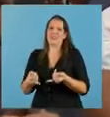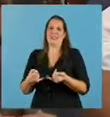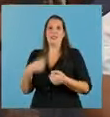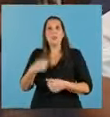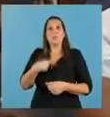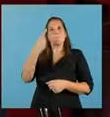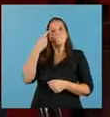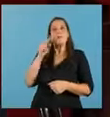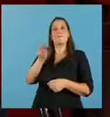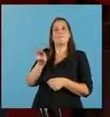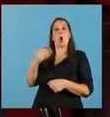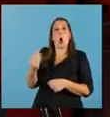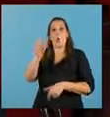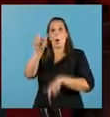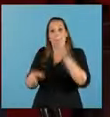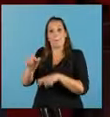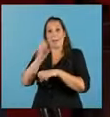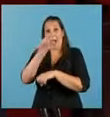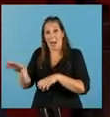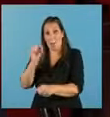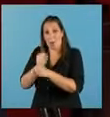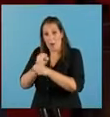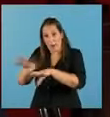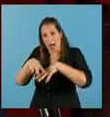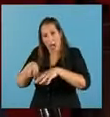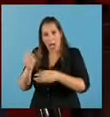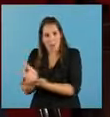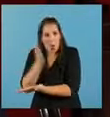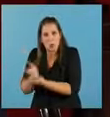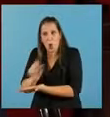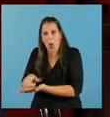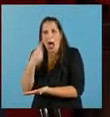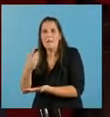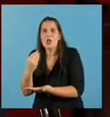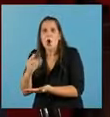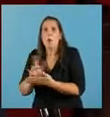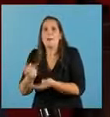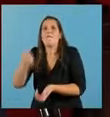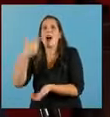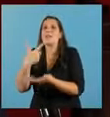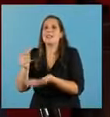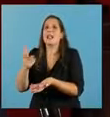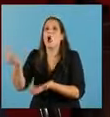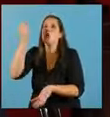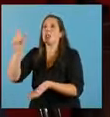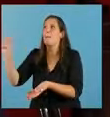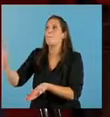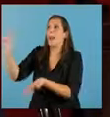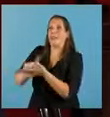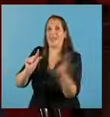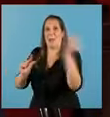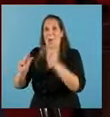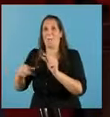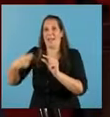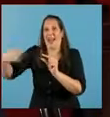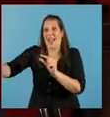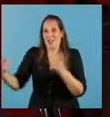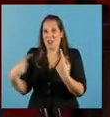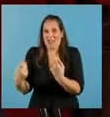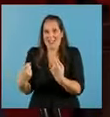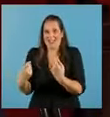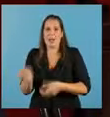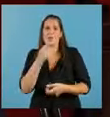condiciones para que los productores del campo tengan un más fácil acceso al crédito. Hemos cuidado que el precio de los combustibles